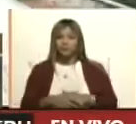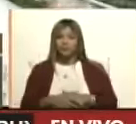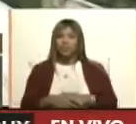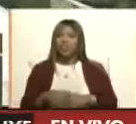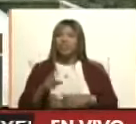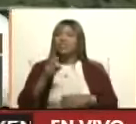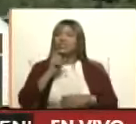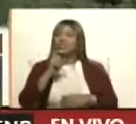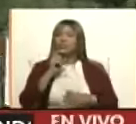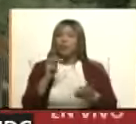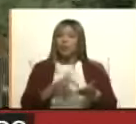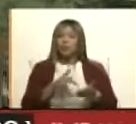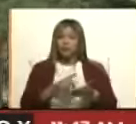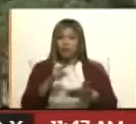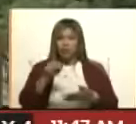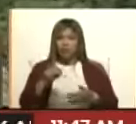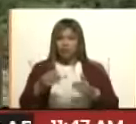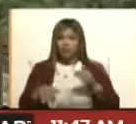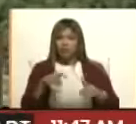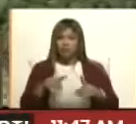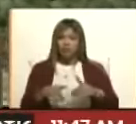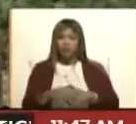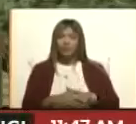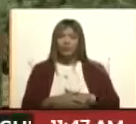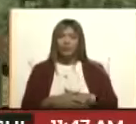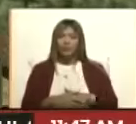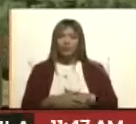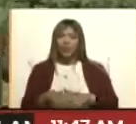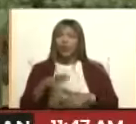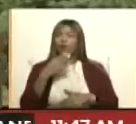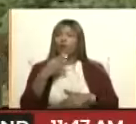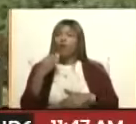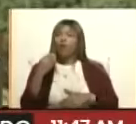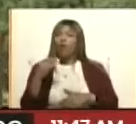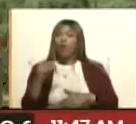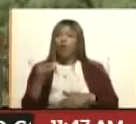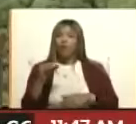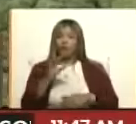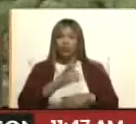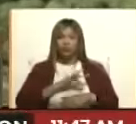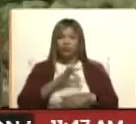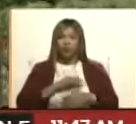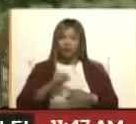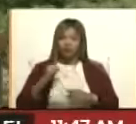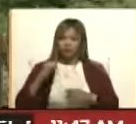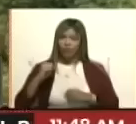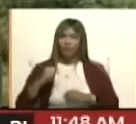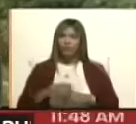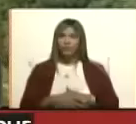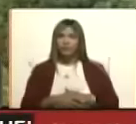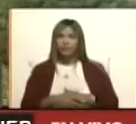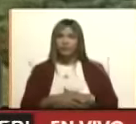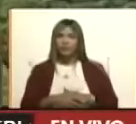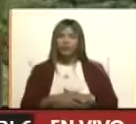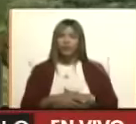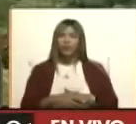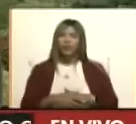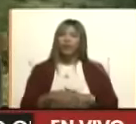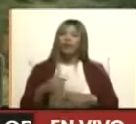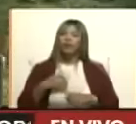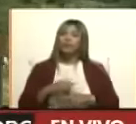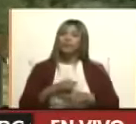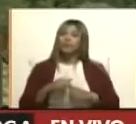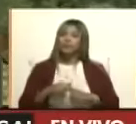¿Quiénes participaron en ese referéndum? Los jóvenes de la sociedad patriótica, las milicias de